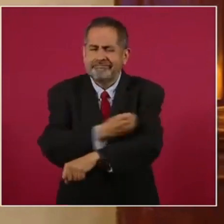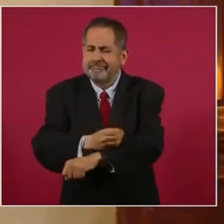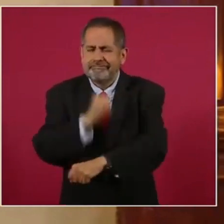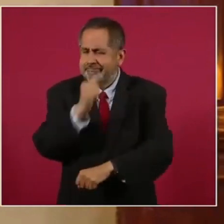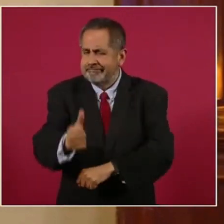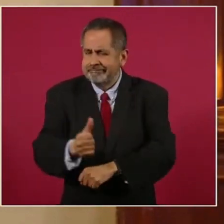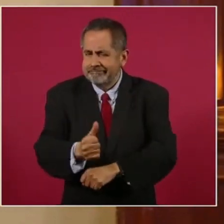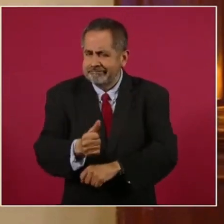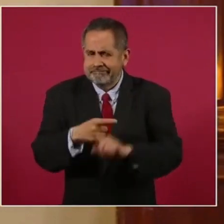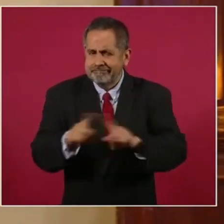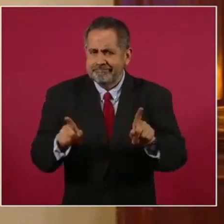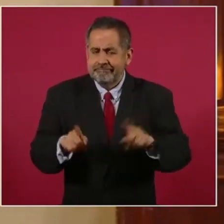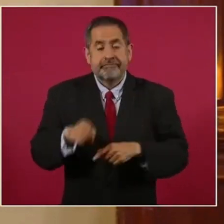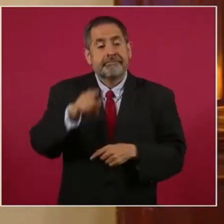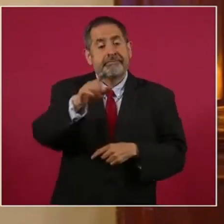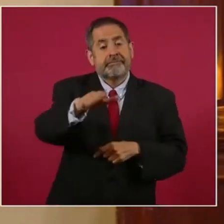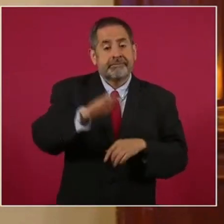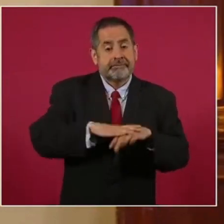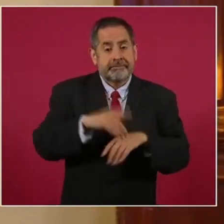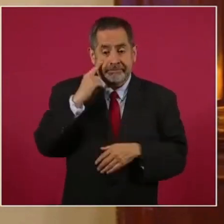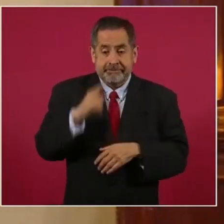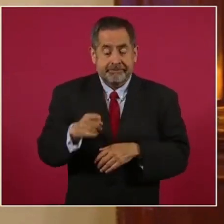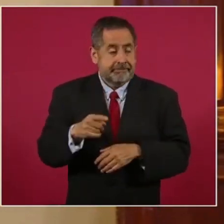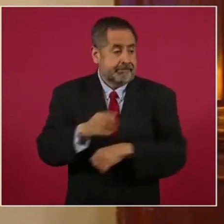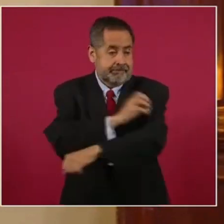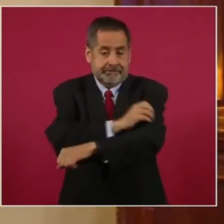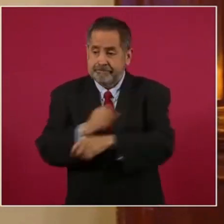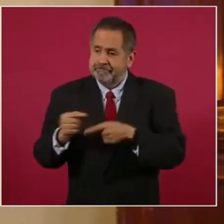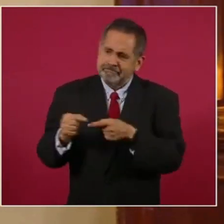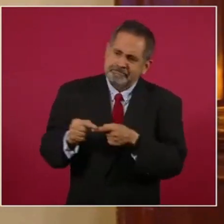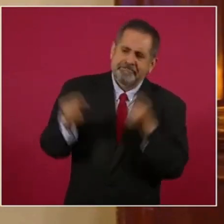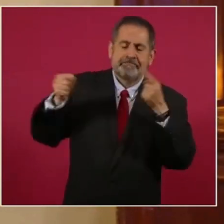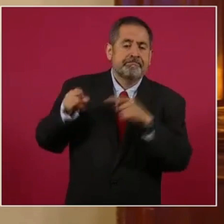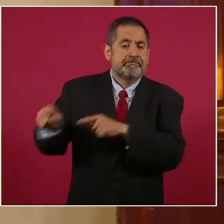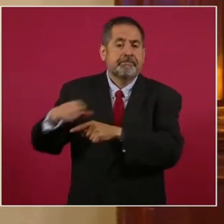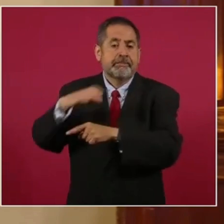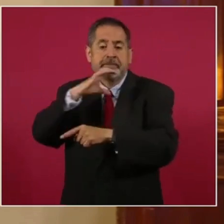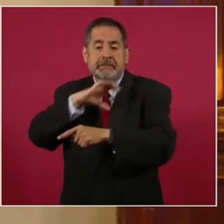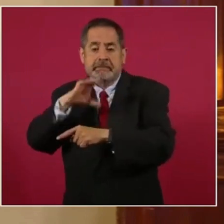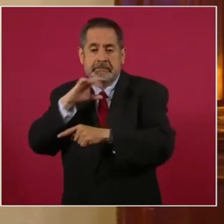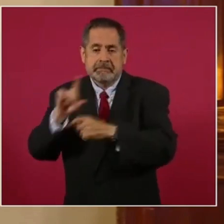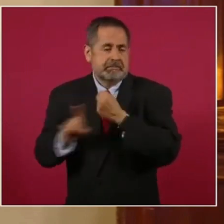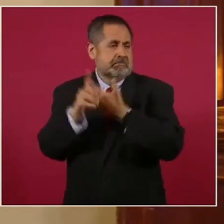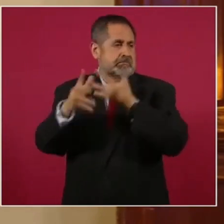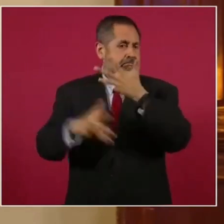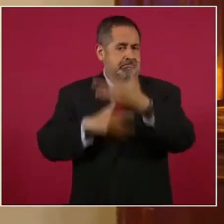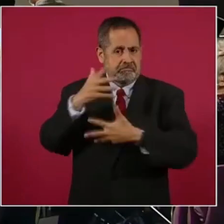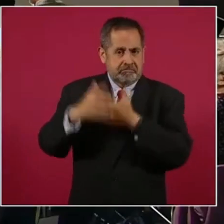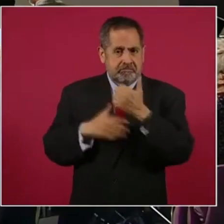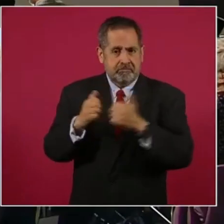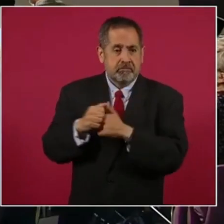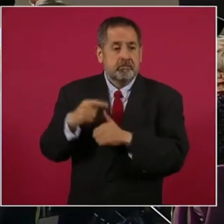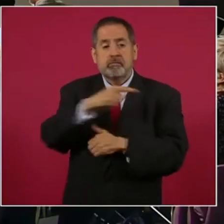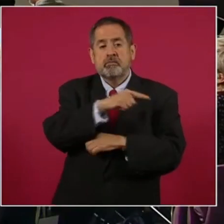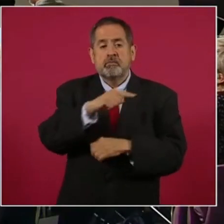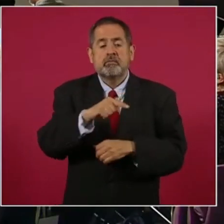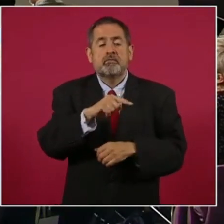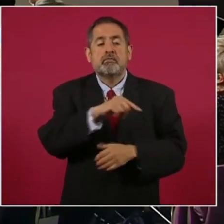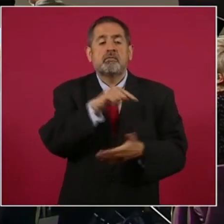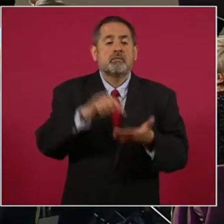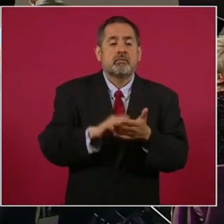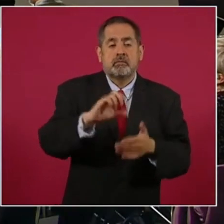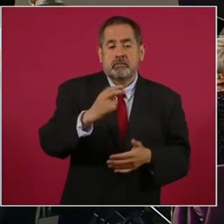quienes sostienen que cuando rompe con Carranza e inicia la rebelión, desde Chilpancingo había